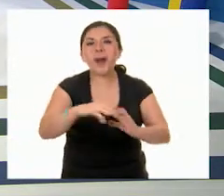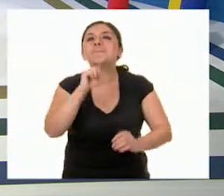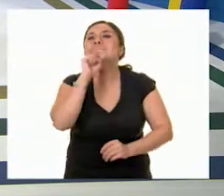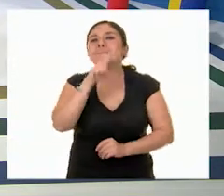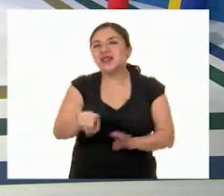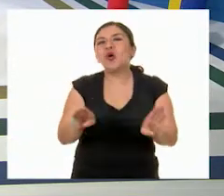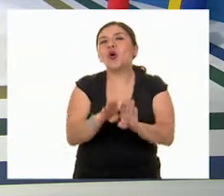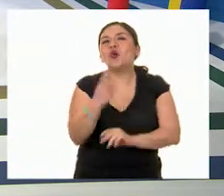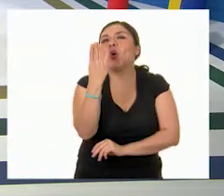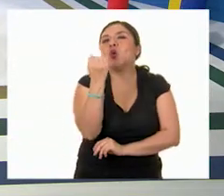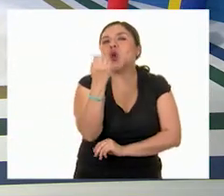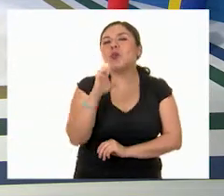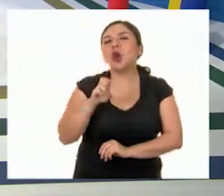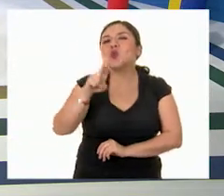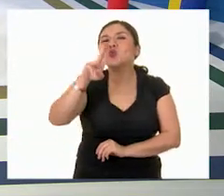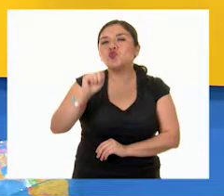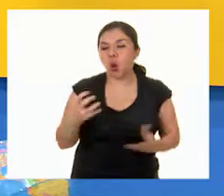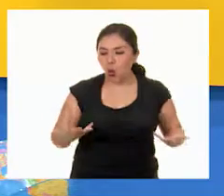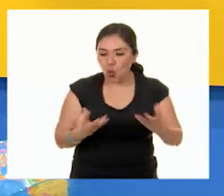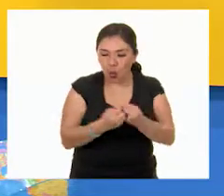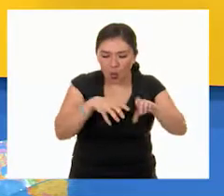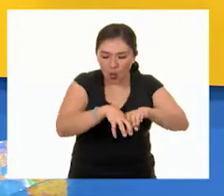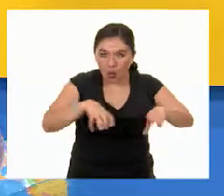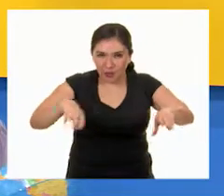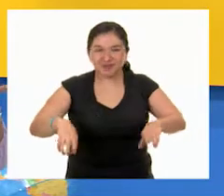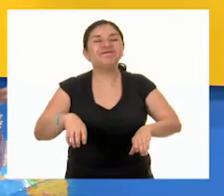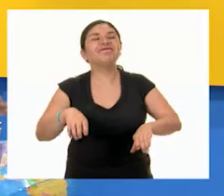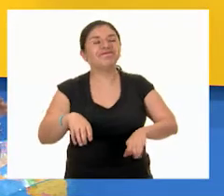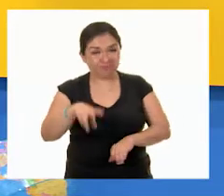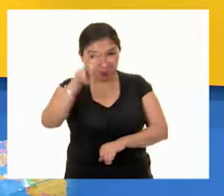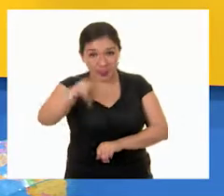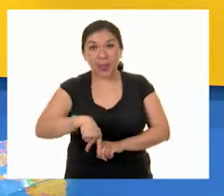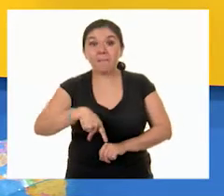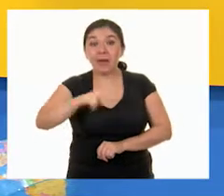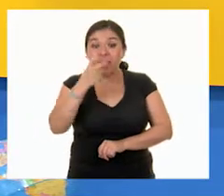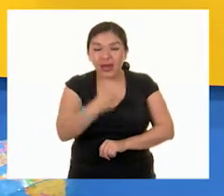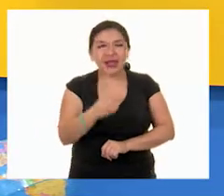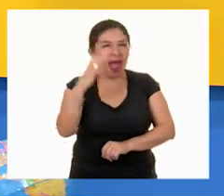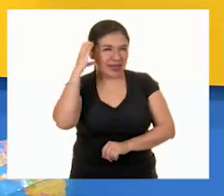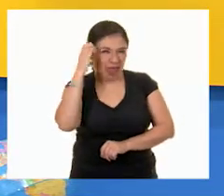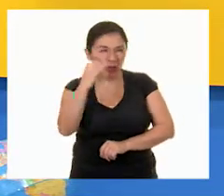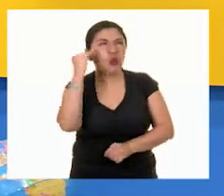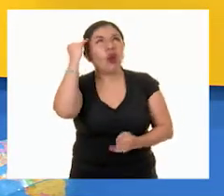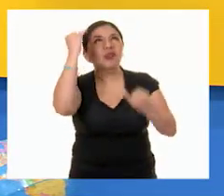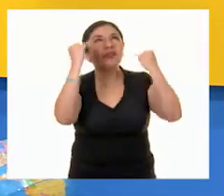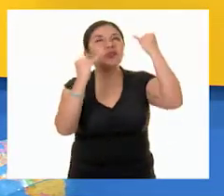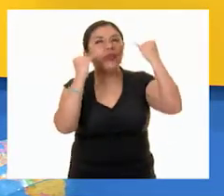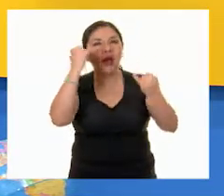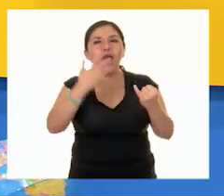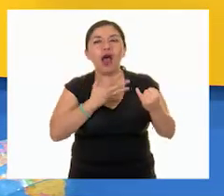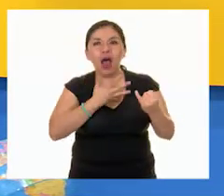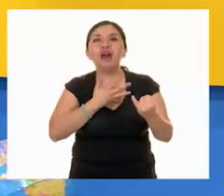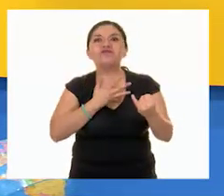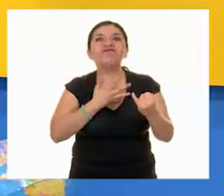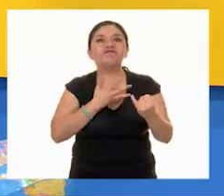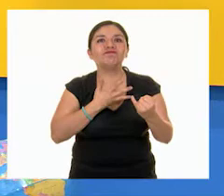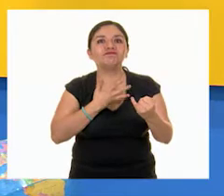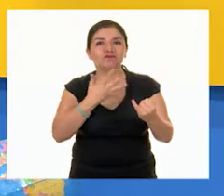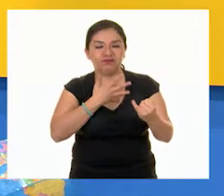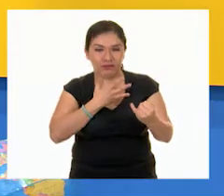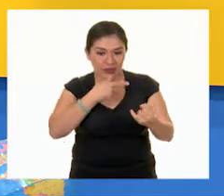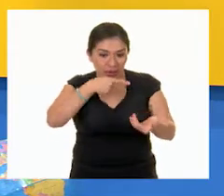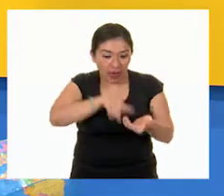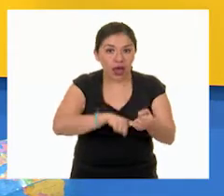cubos juntos. Claro, pero esta cama de cubos que imaginamos tiene dimensiones.